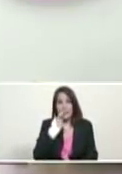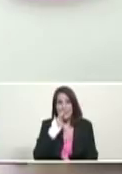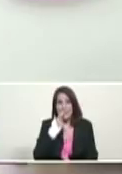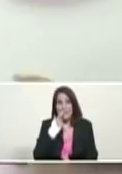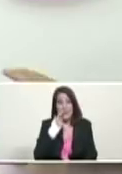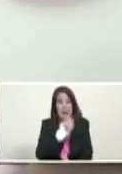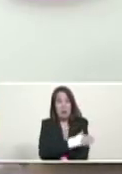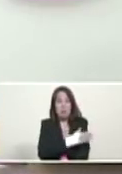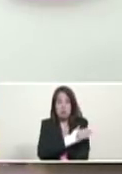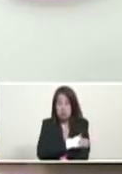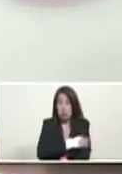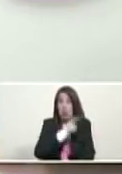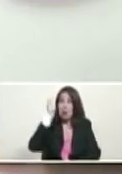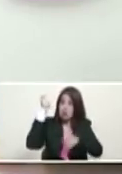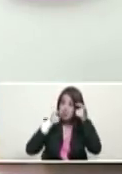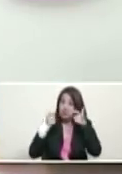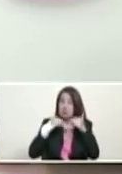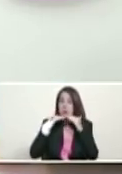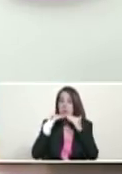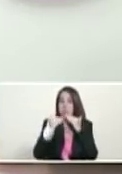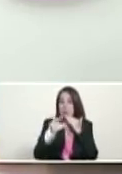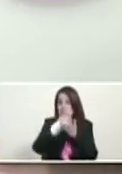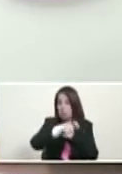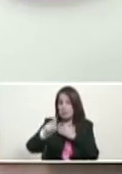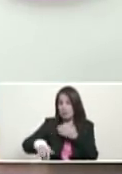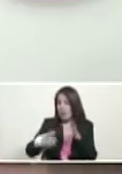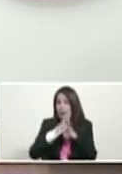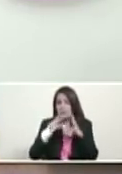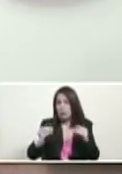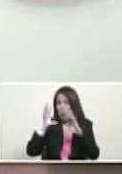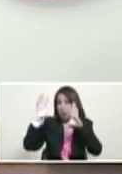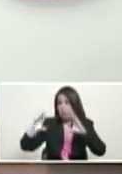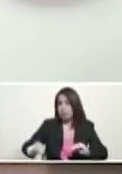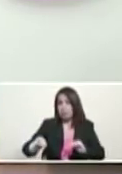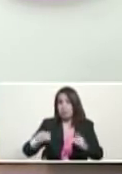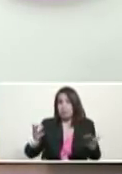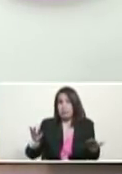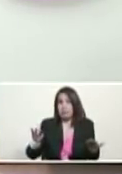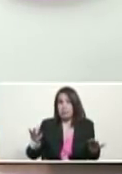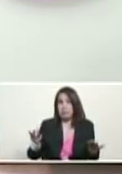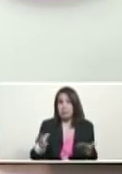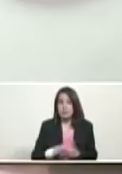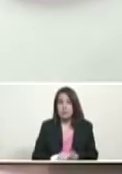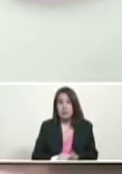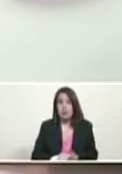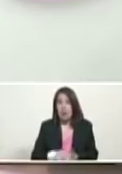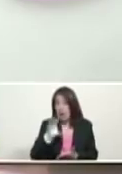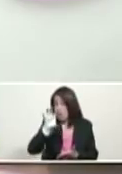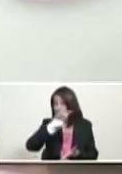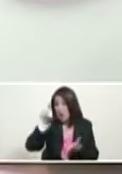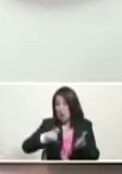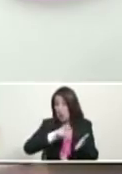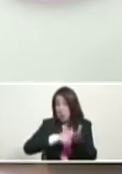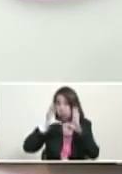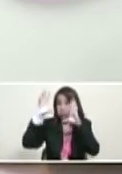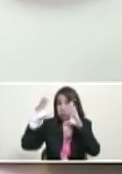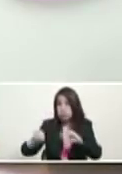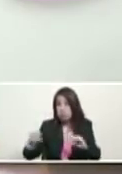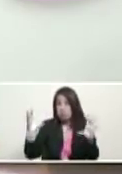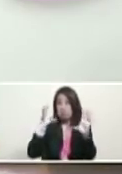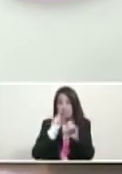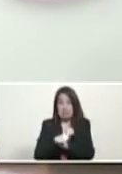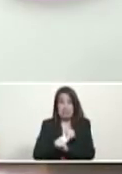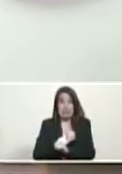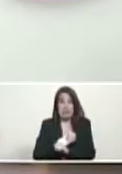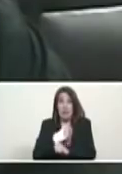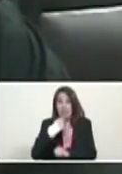con ninguna posición, a los ciudadanos y ciudadanas se le fue. Decía Jorge Rodríguez en estos días, poniendo un ejemplo macabro que no va a